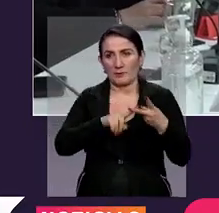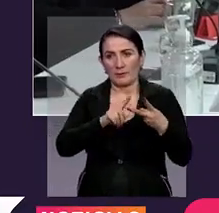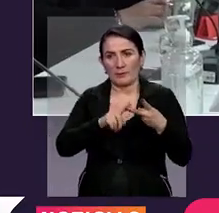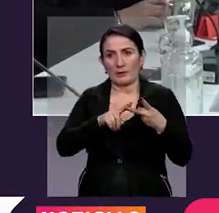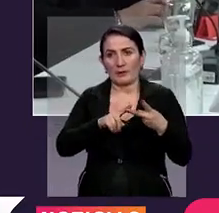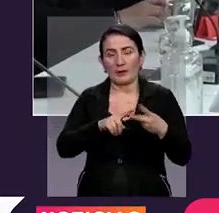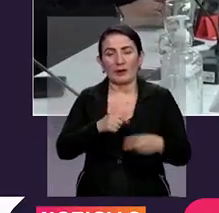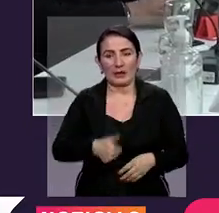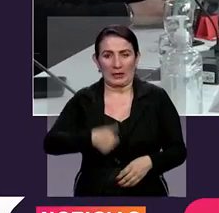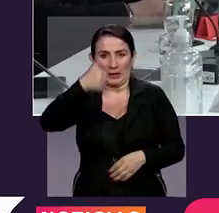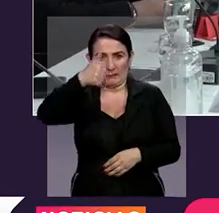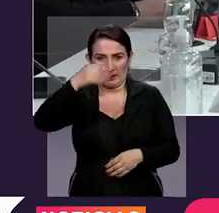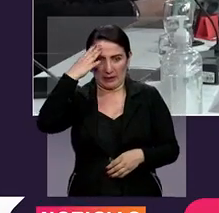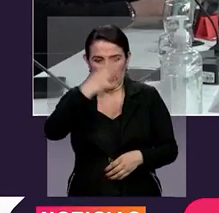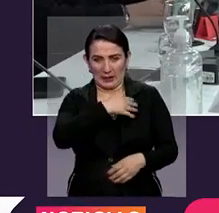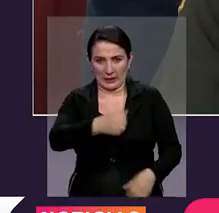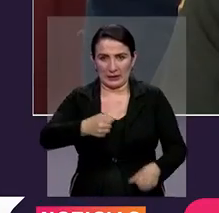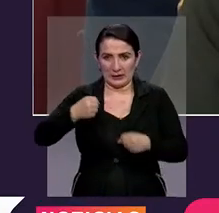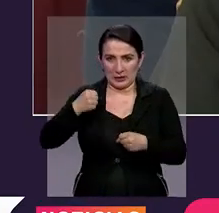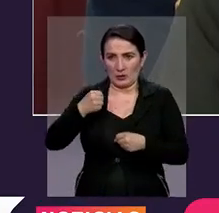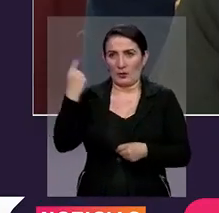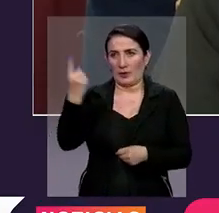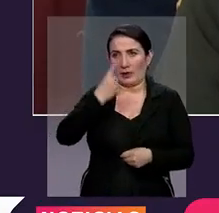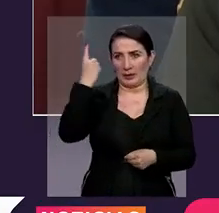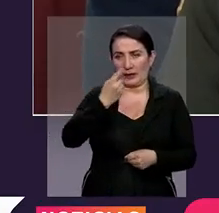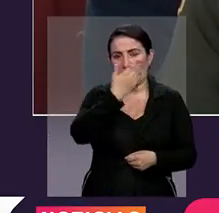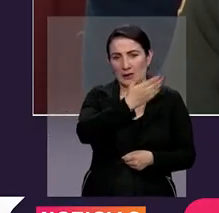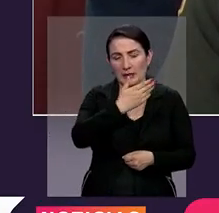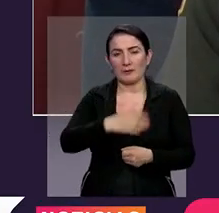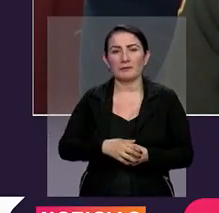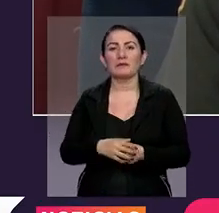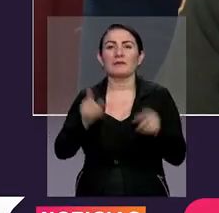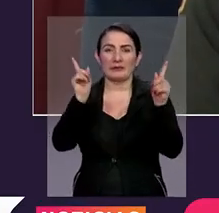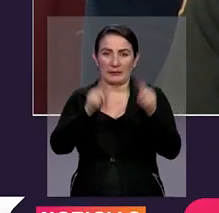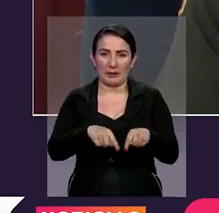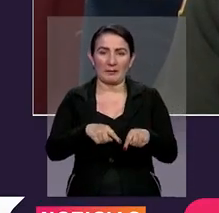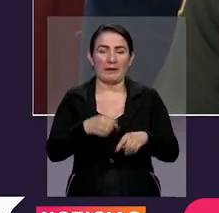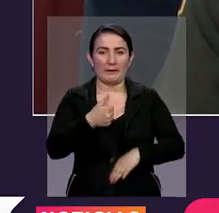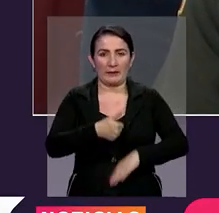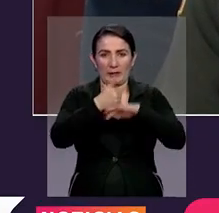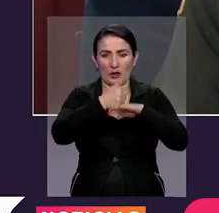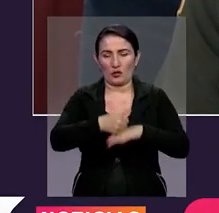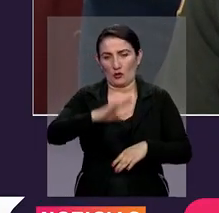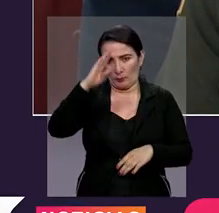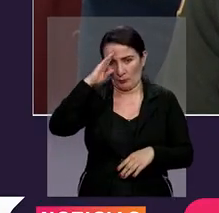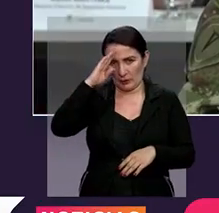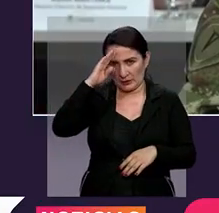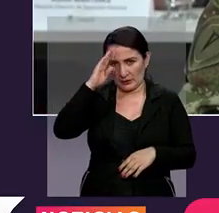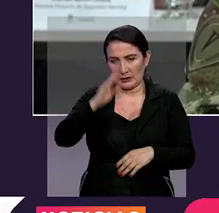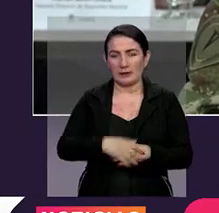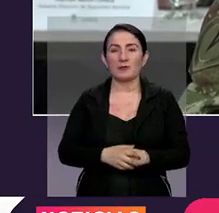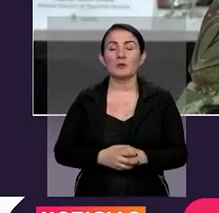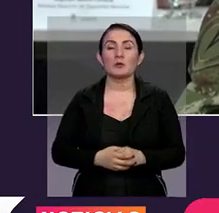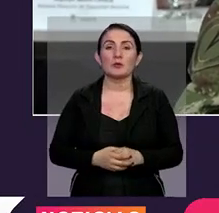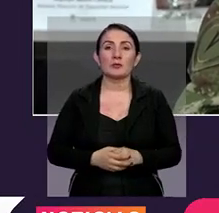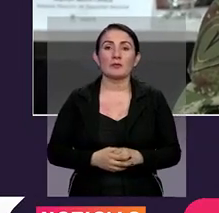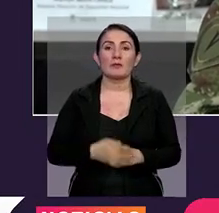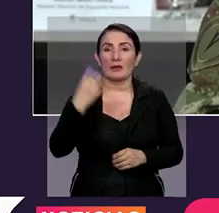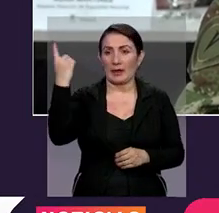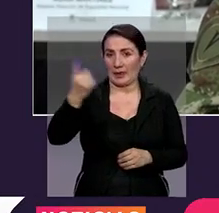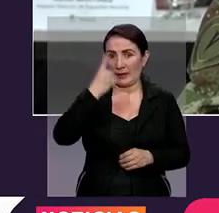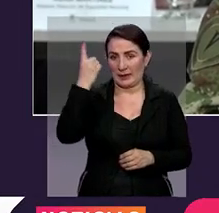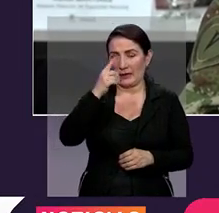el comandante del Ejército Nacional, el general Enrique Zapateiro, y también el director de la Policía Metropolitana de Bogotá, el